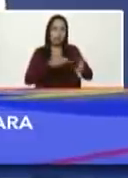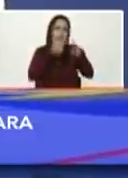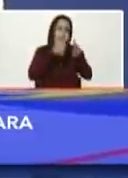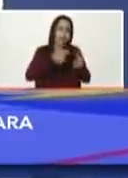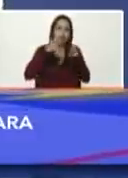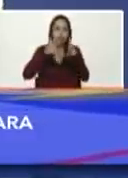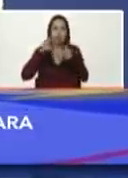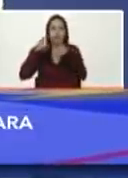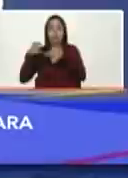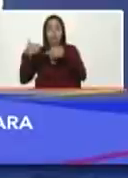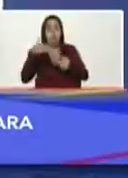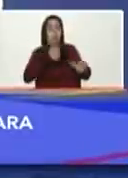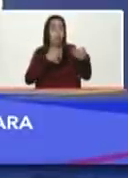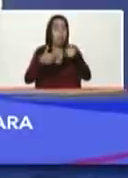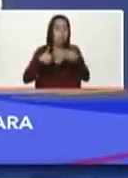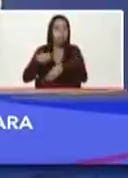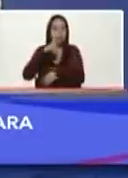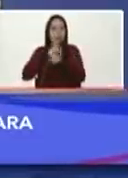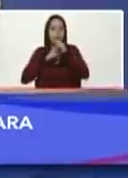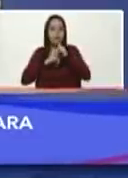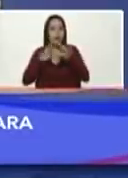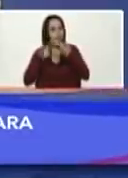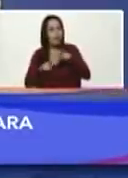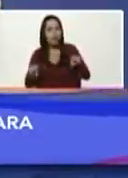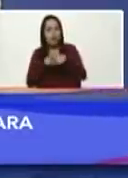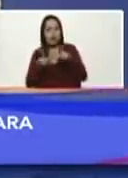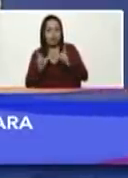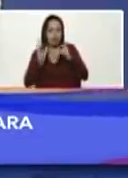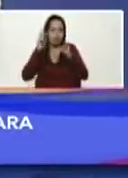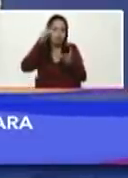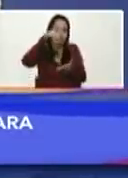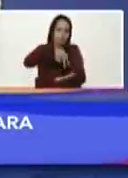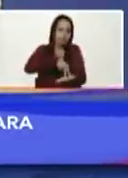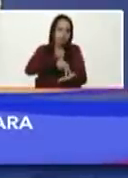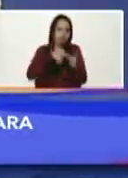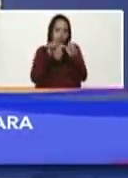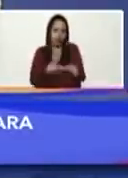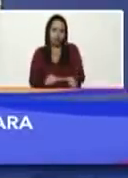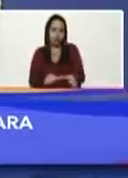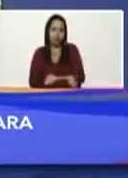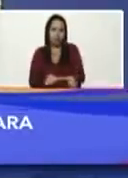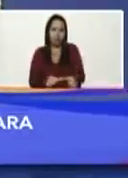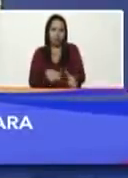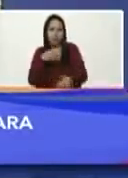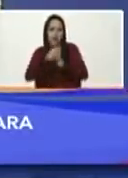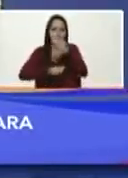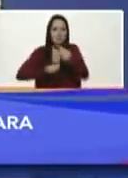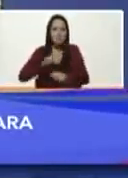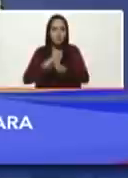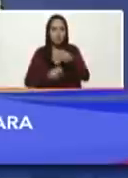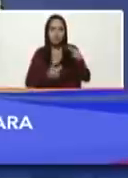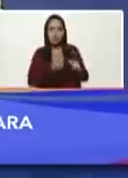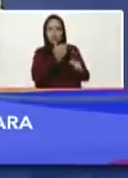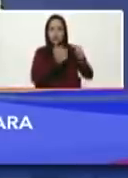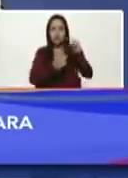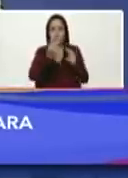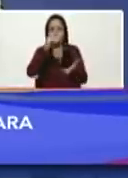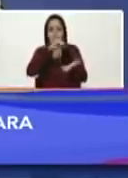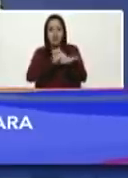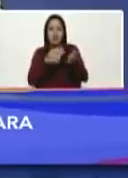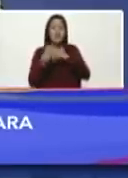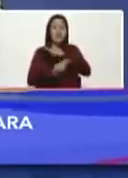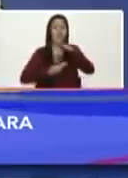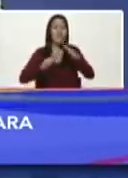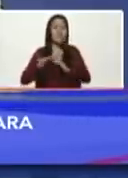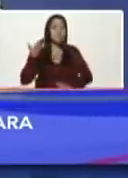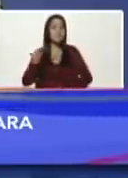ping. Pero aquí estamos y vamos a reconstruirlo. Y una base